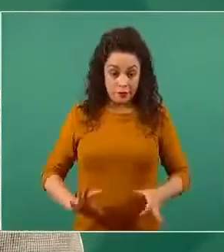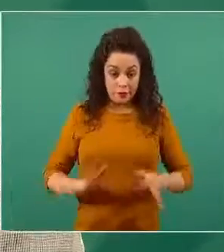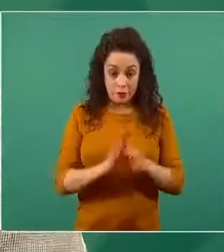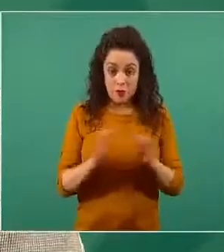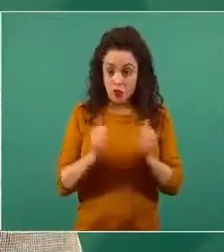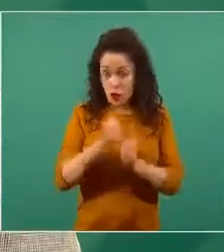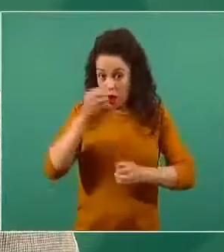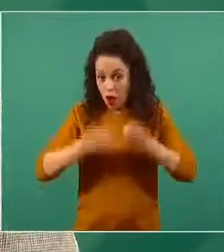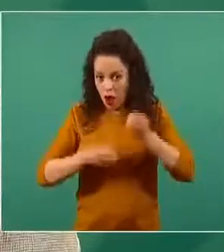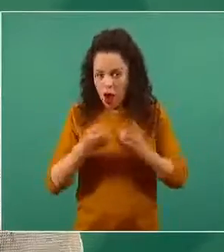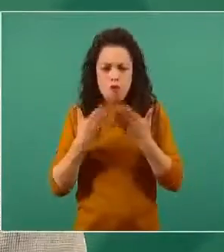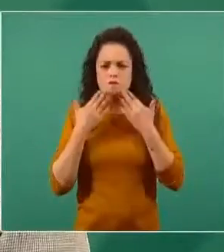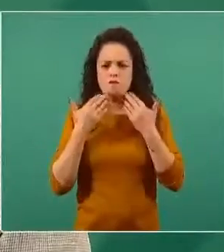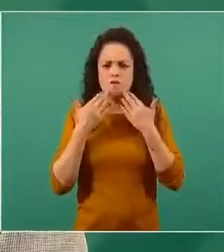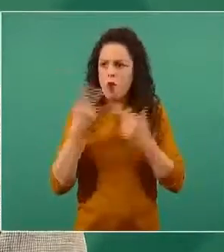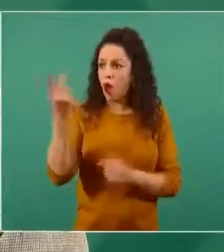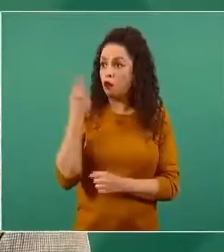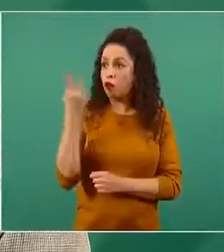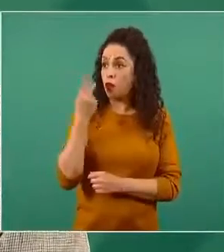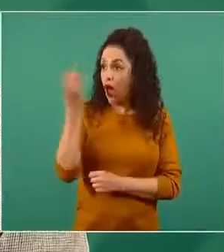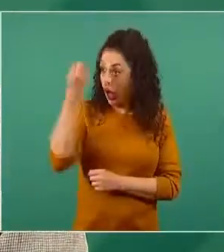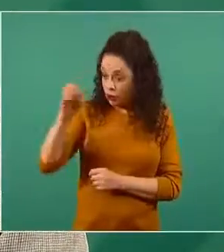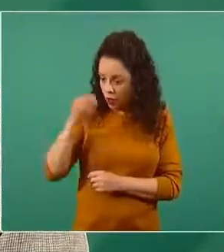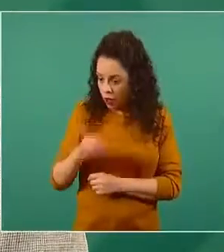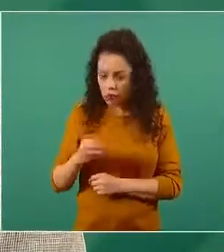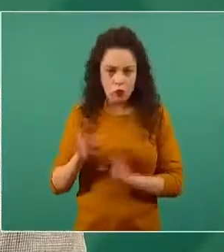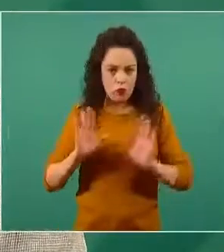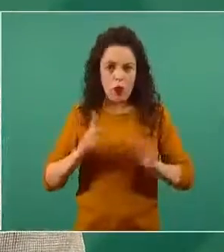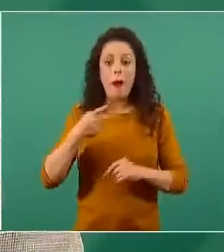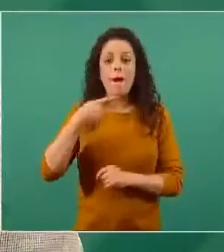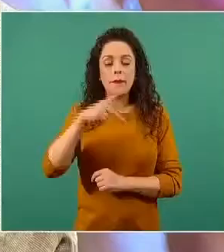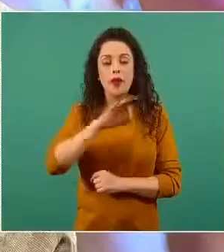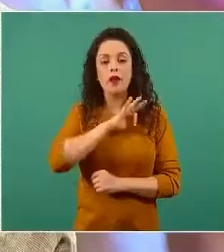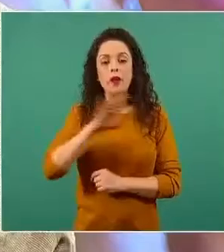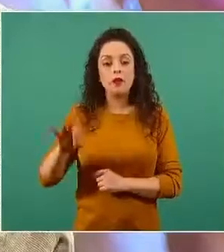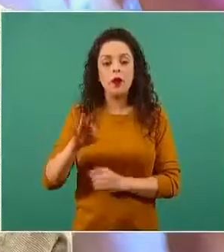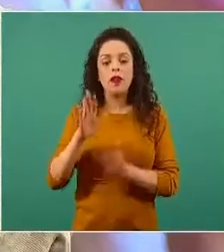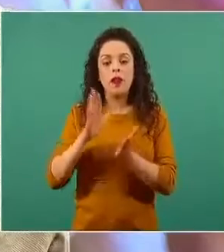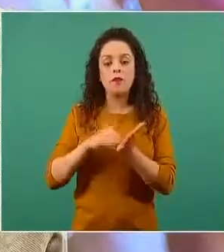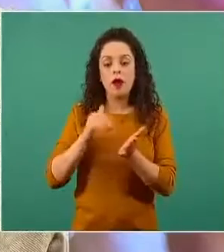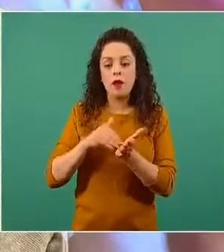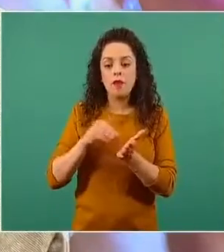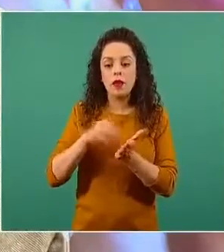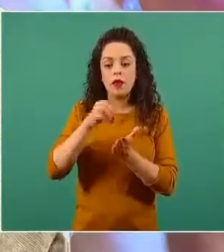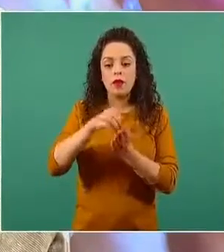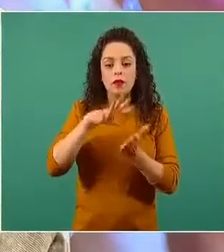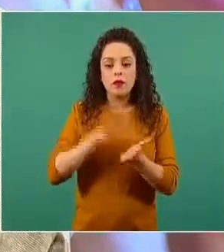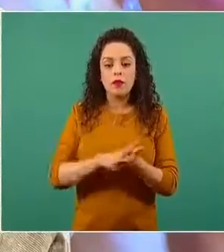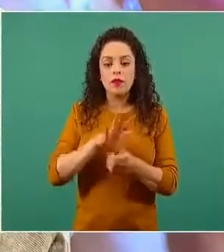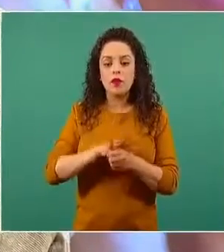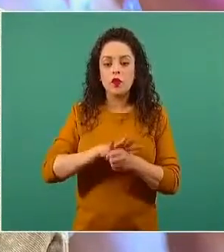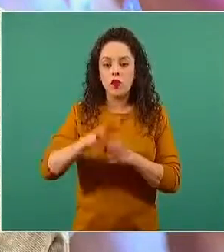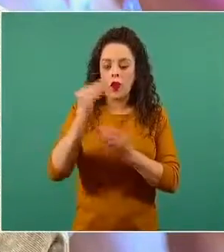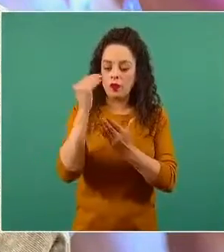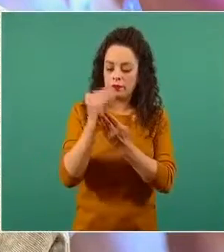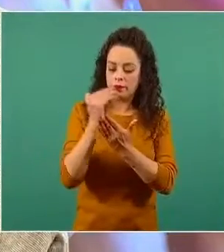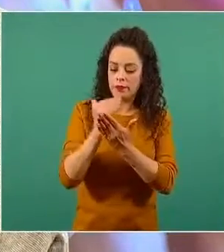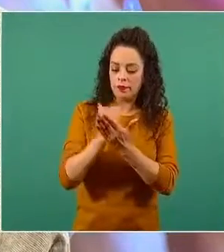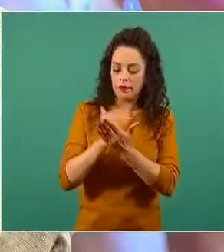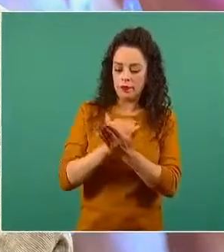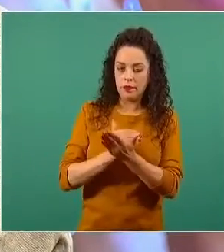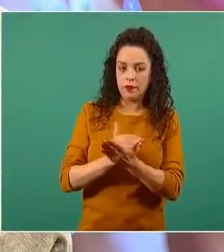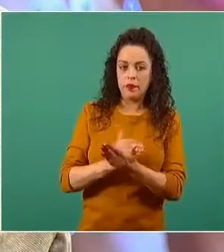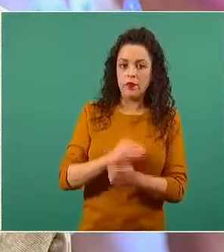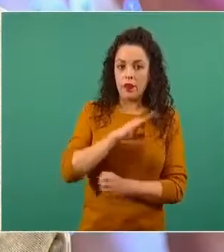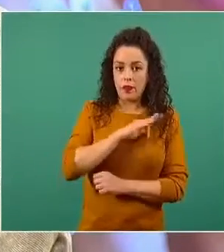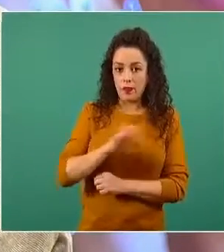obliga a ninguna de las dos partes, pero permite poner en papel, en blanco y negro, cuáles son las condiciones por las que podría